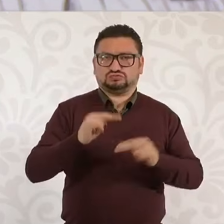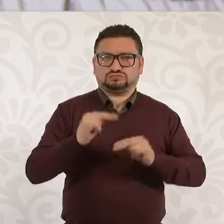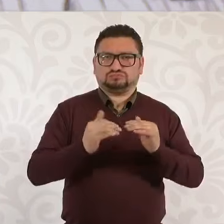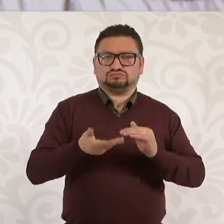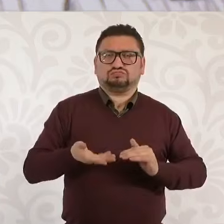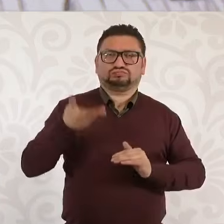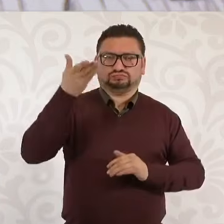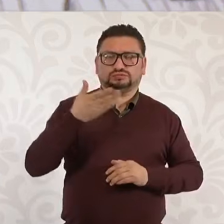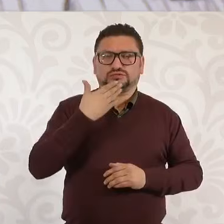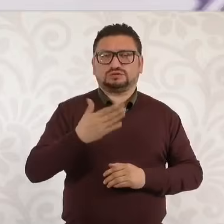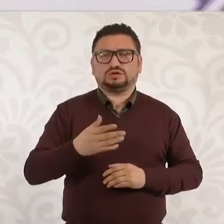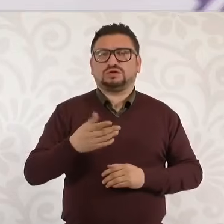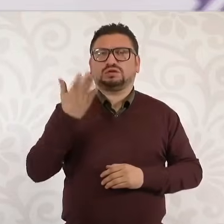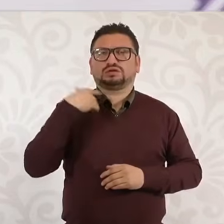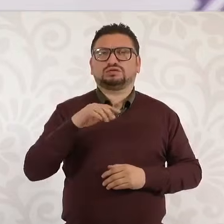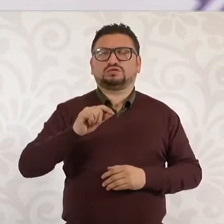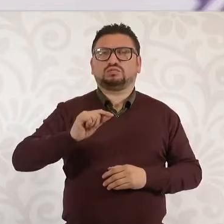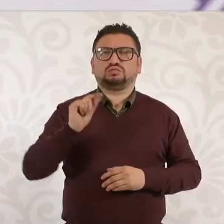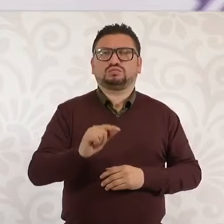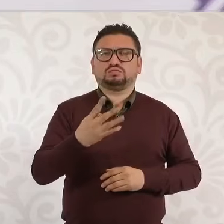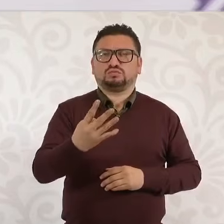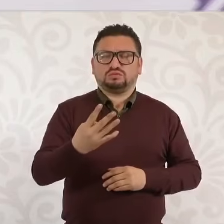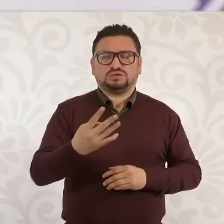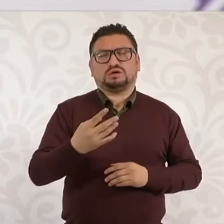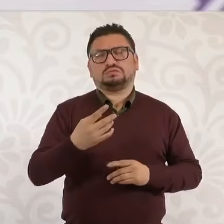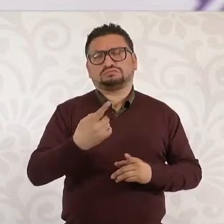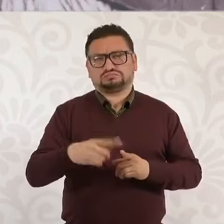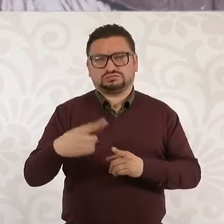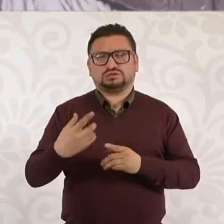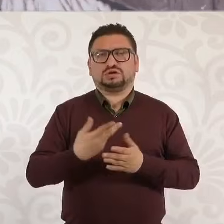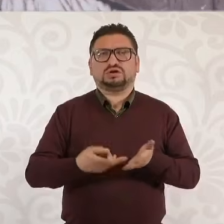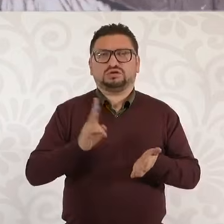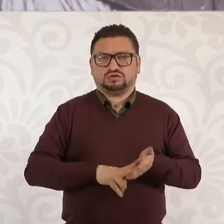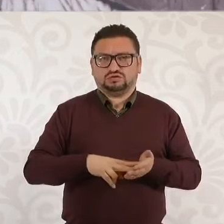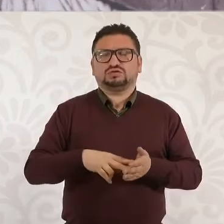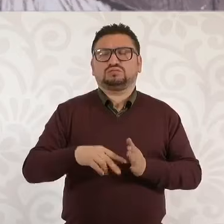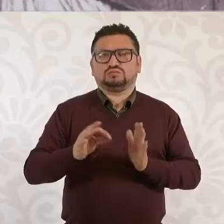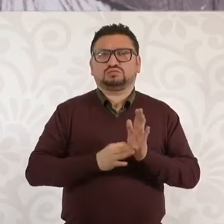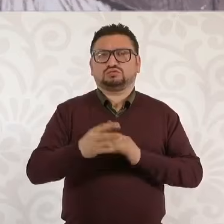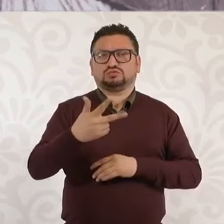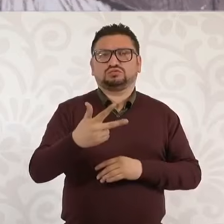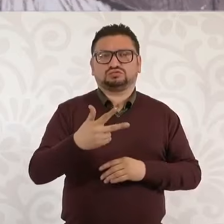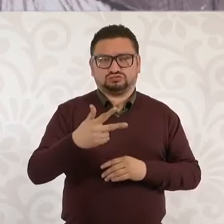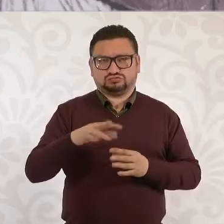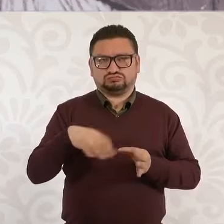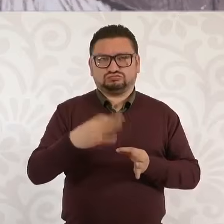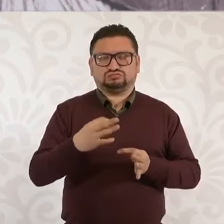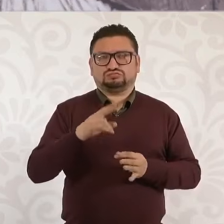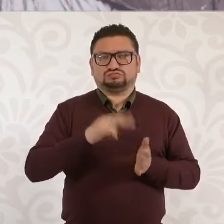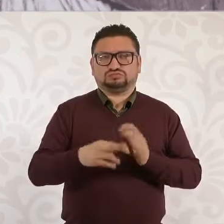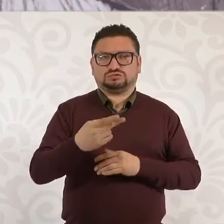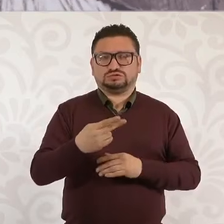se había hablado de 0.4 o algo así, y es el doble, 0.8, cerró en 0.8,